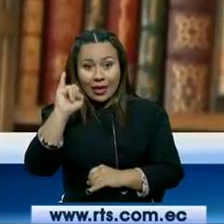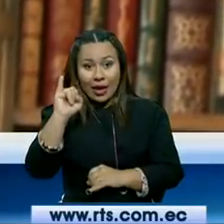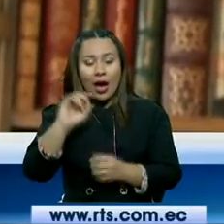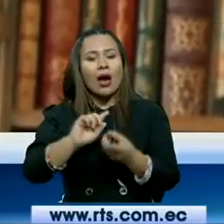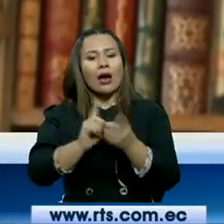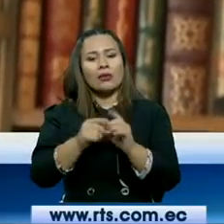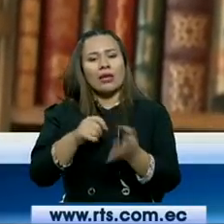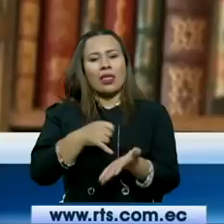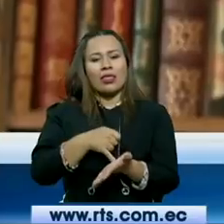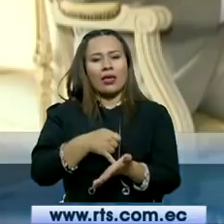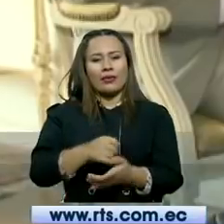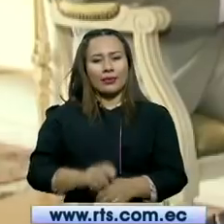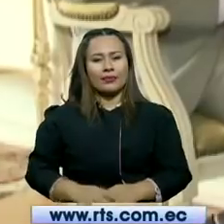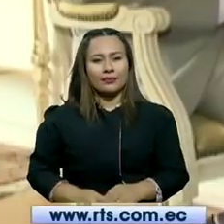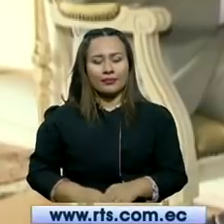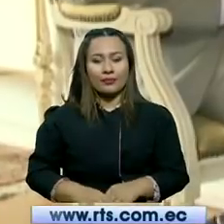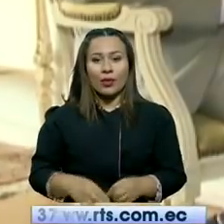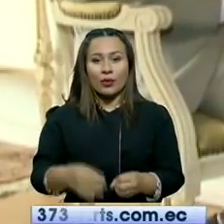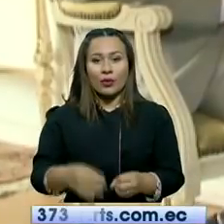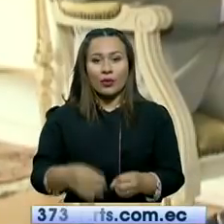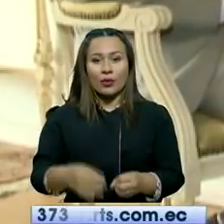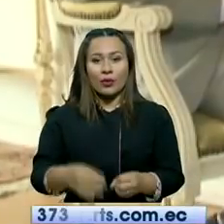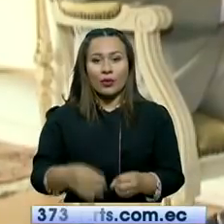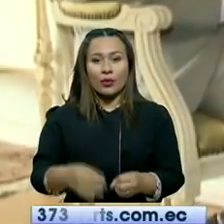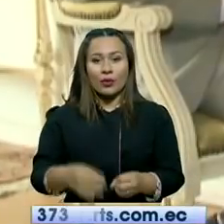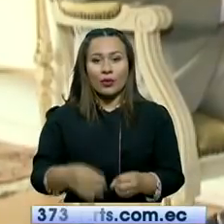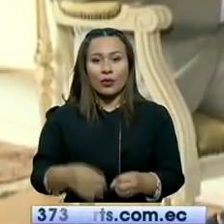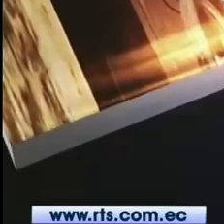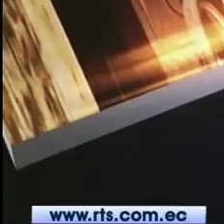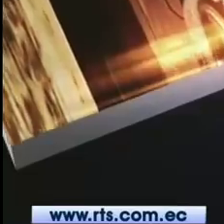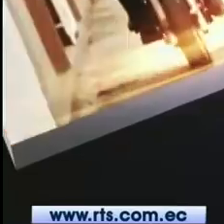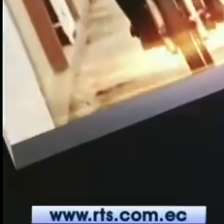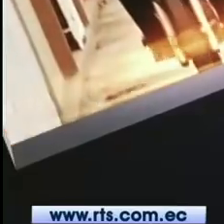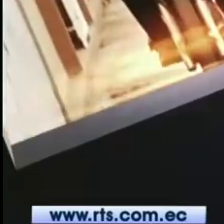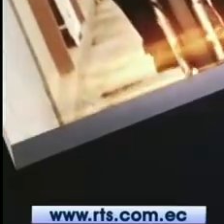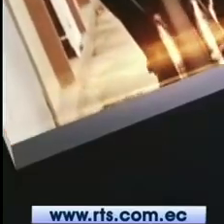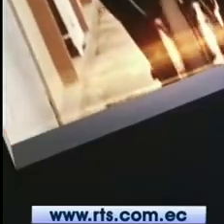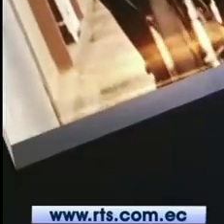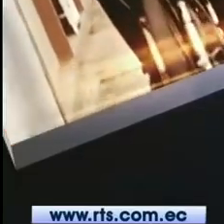vieron debilitadas. Informó Javier García.